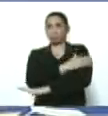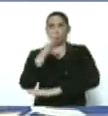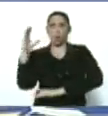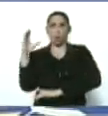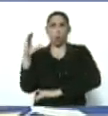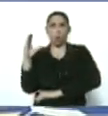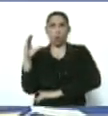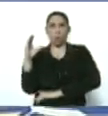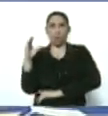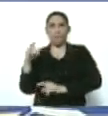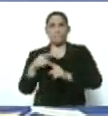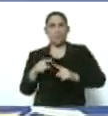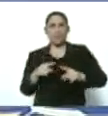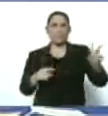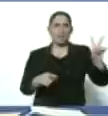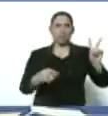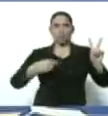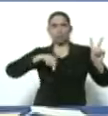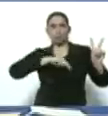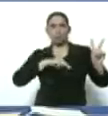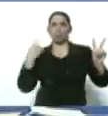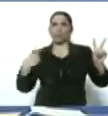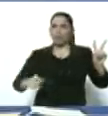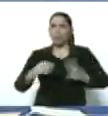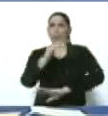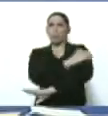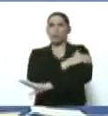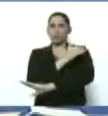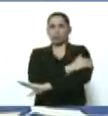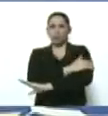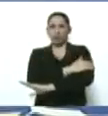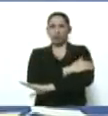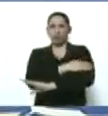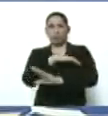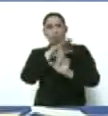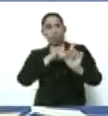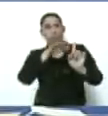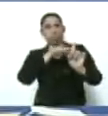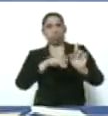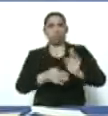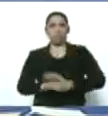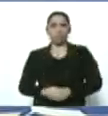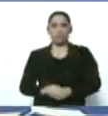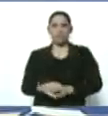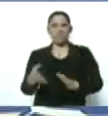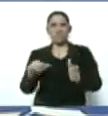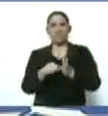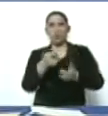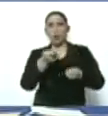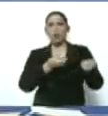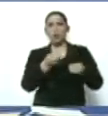colonizada, porque en Venezuela tenemos una oposición colonizada, desde Washington.